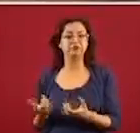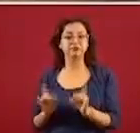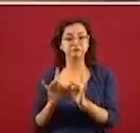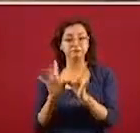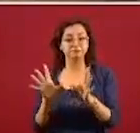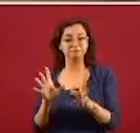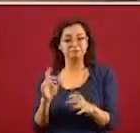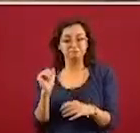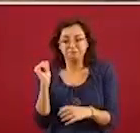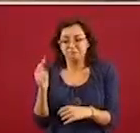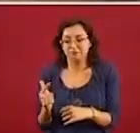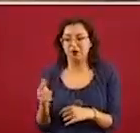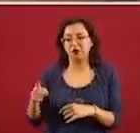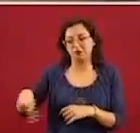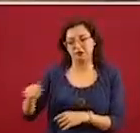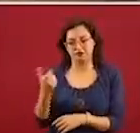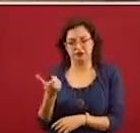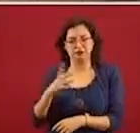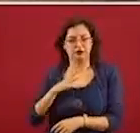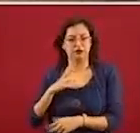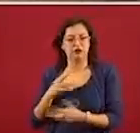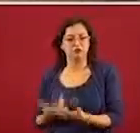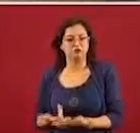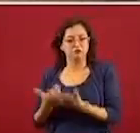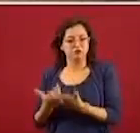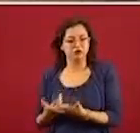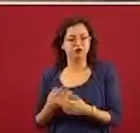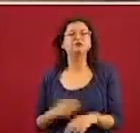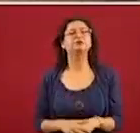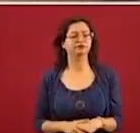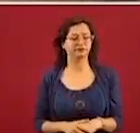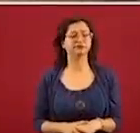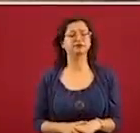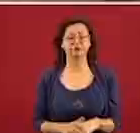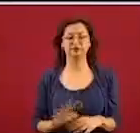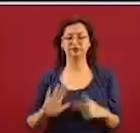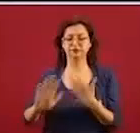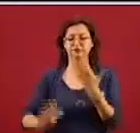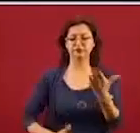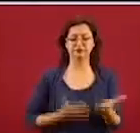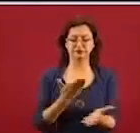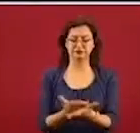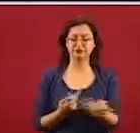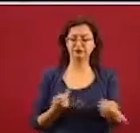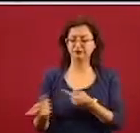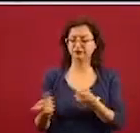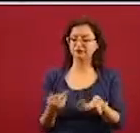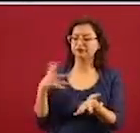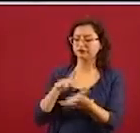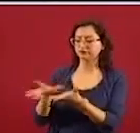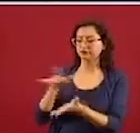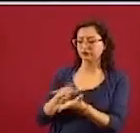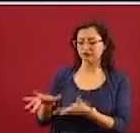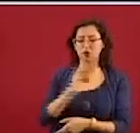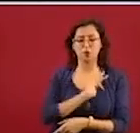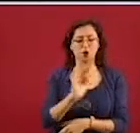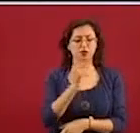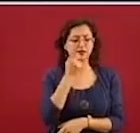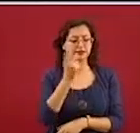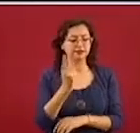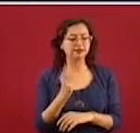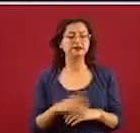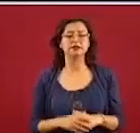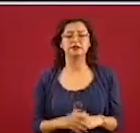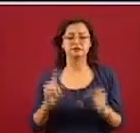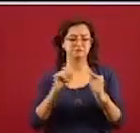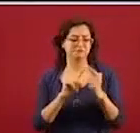vamos a presentar un plan de apoyo. Ya les adelanto